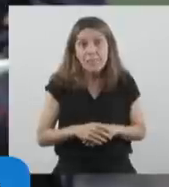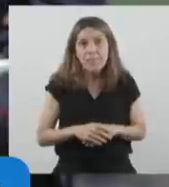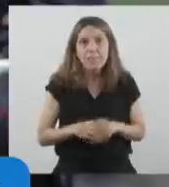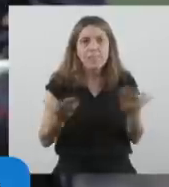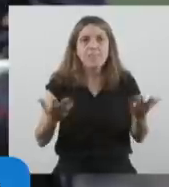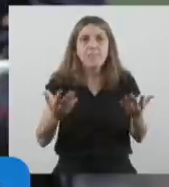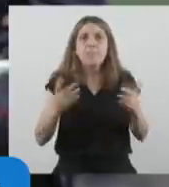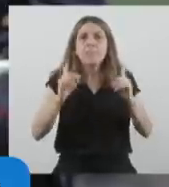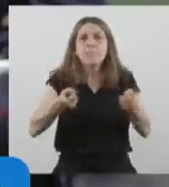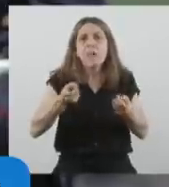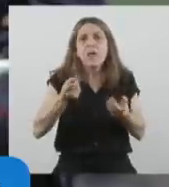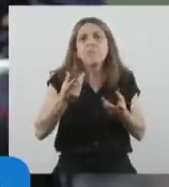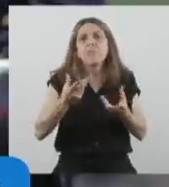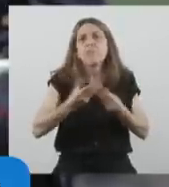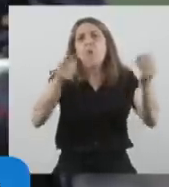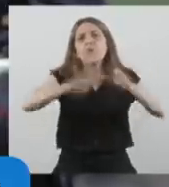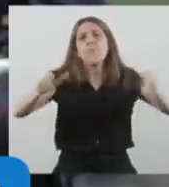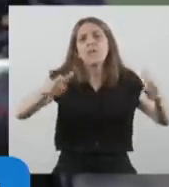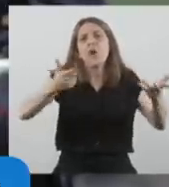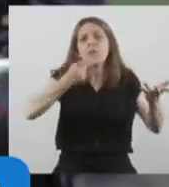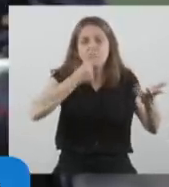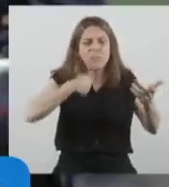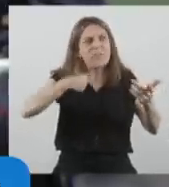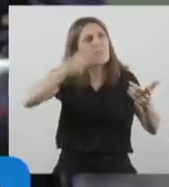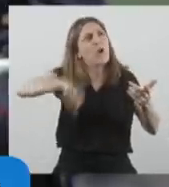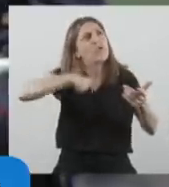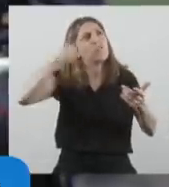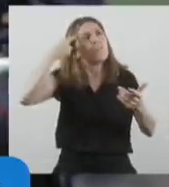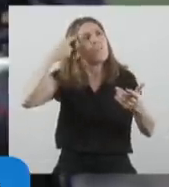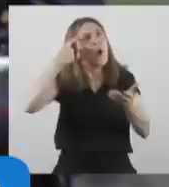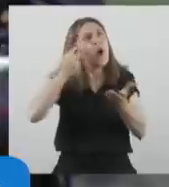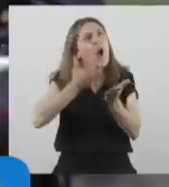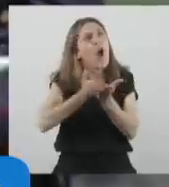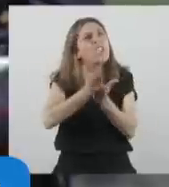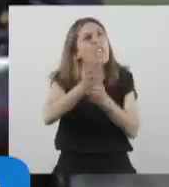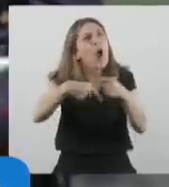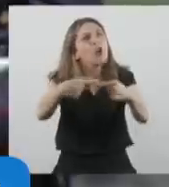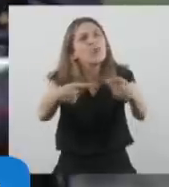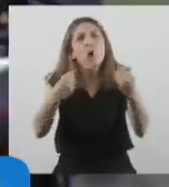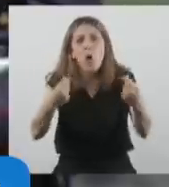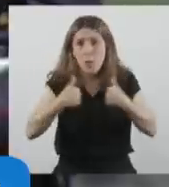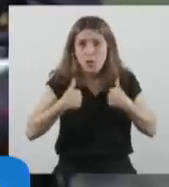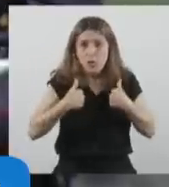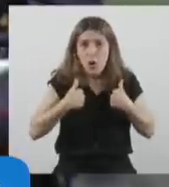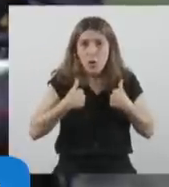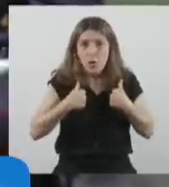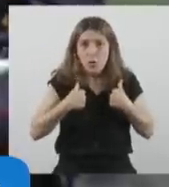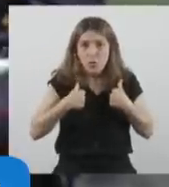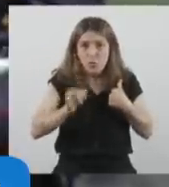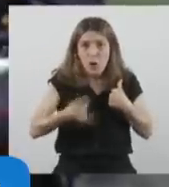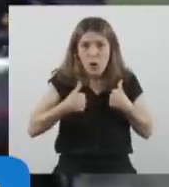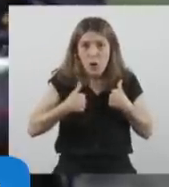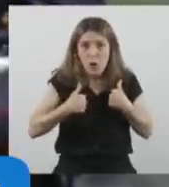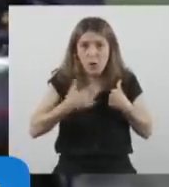seguramente muchos de nosotros nos preguntamos cómo seguimos a mí me pasó soy un ser humano